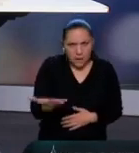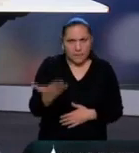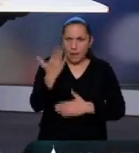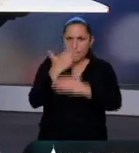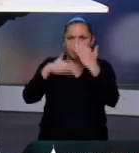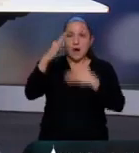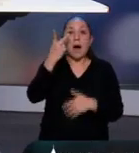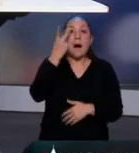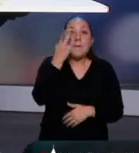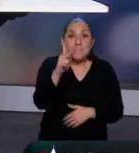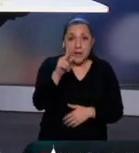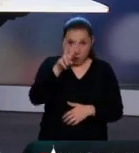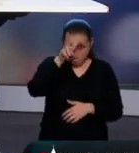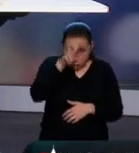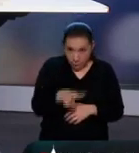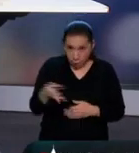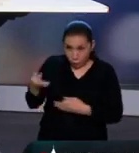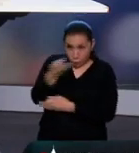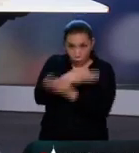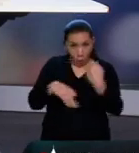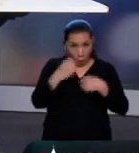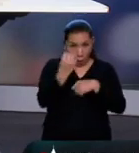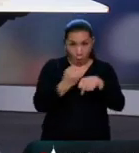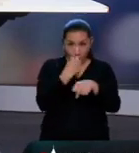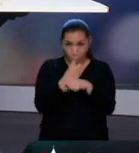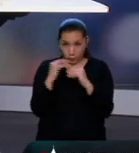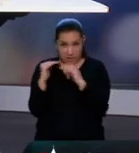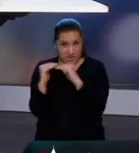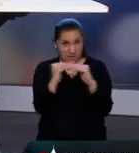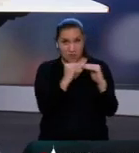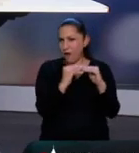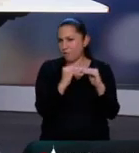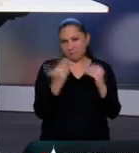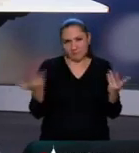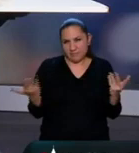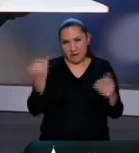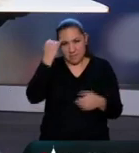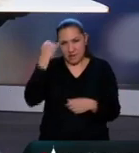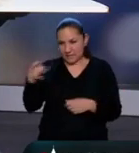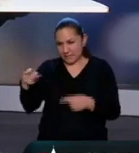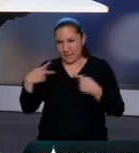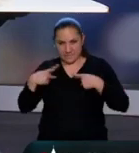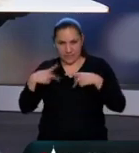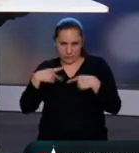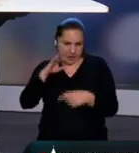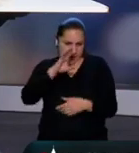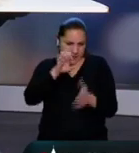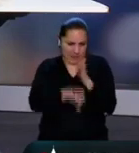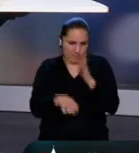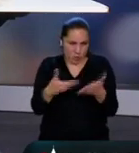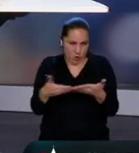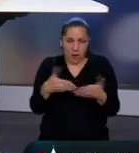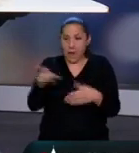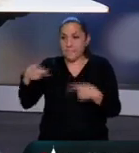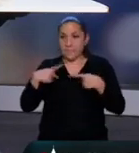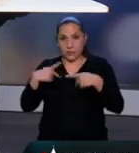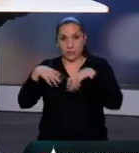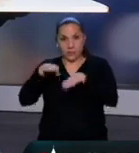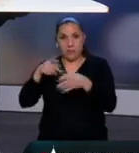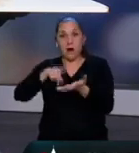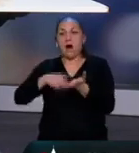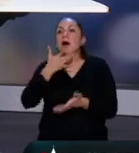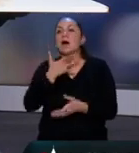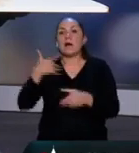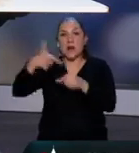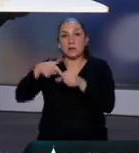eso no existe. Eso no existe. Si una persona que trabaja en una gasolinera hoy, ¿no?, que se desloma 18 horas para cobrar